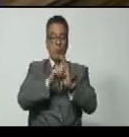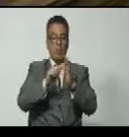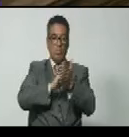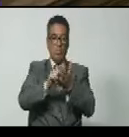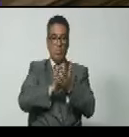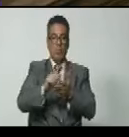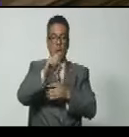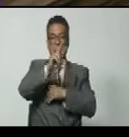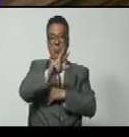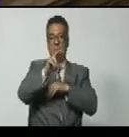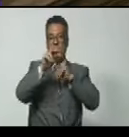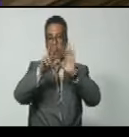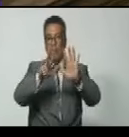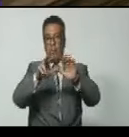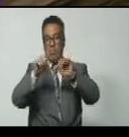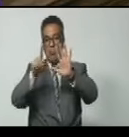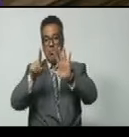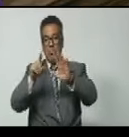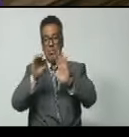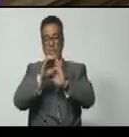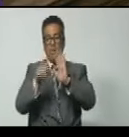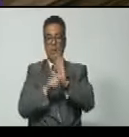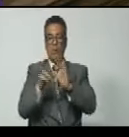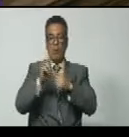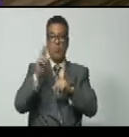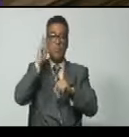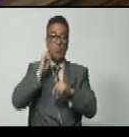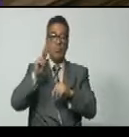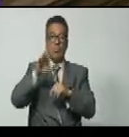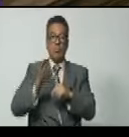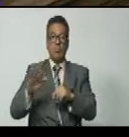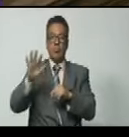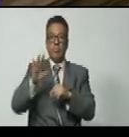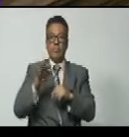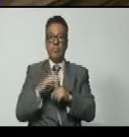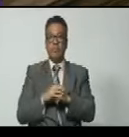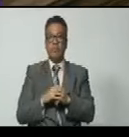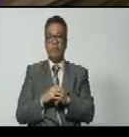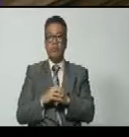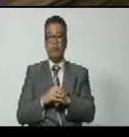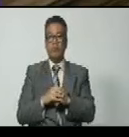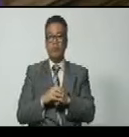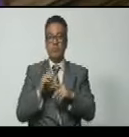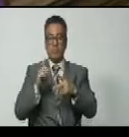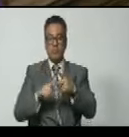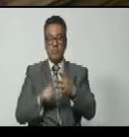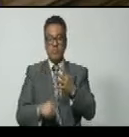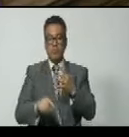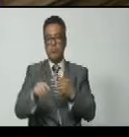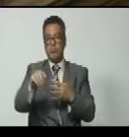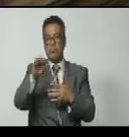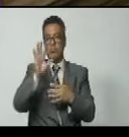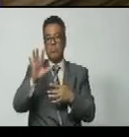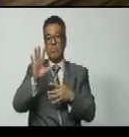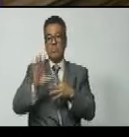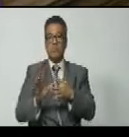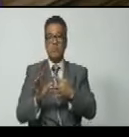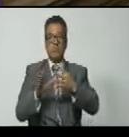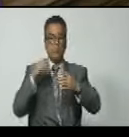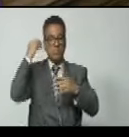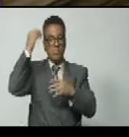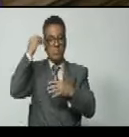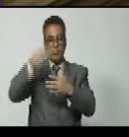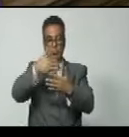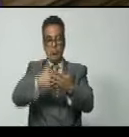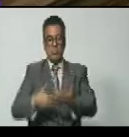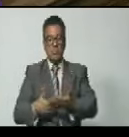artículo 236 de la Constitución de la República Bolivariana de Venezuela. Punto número 5. Considerar